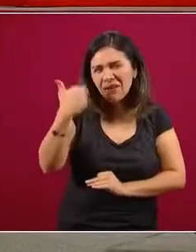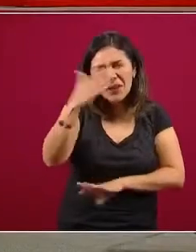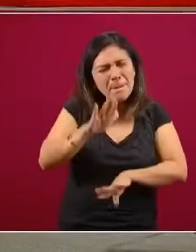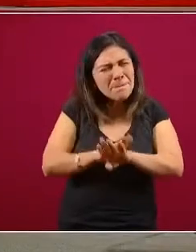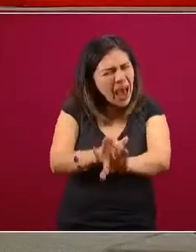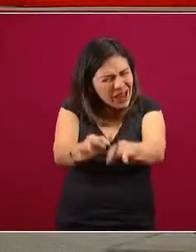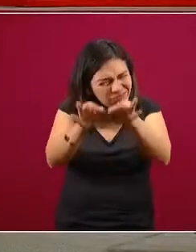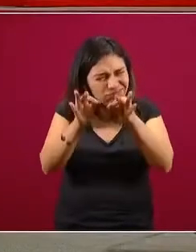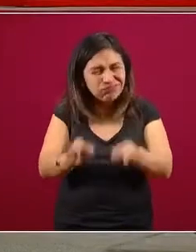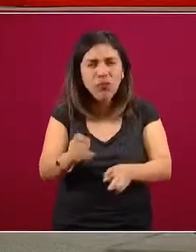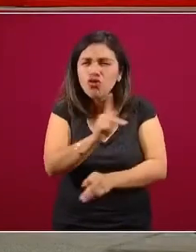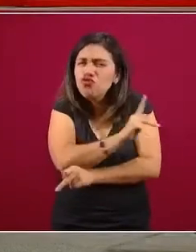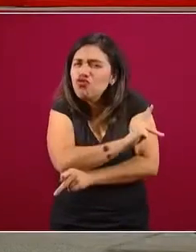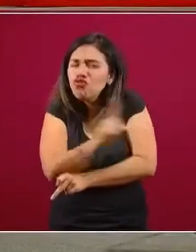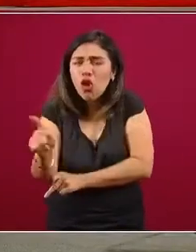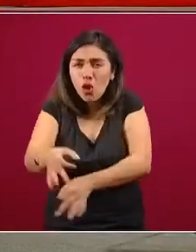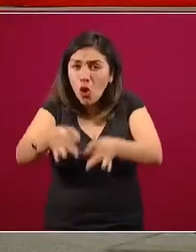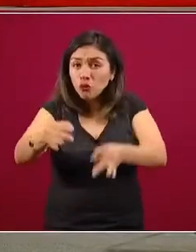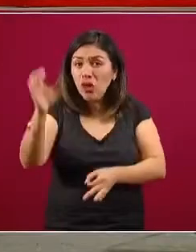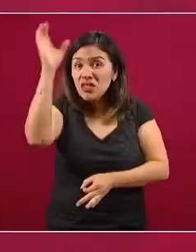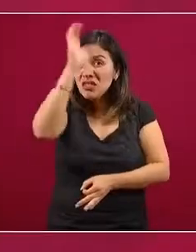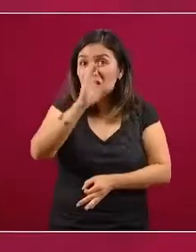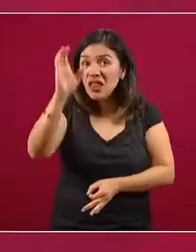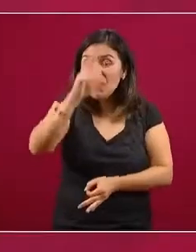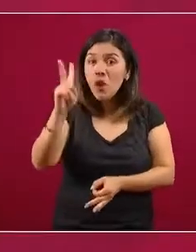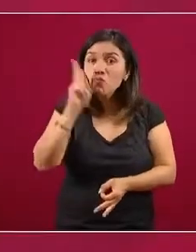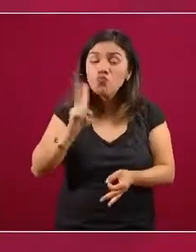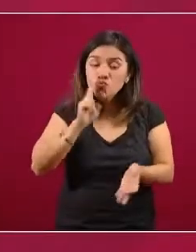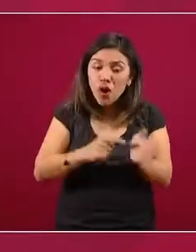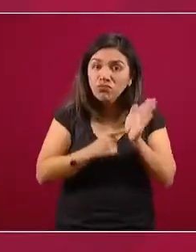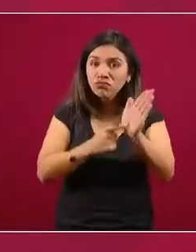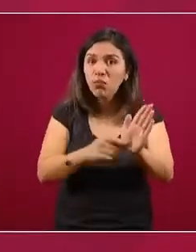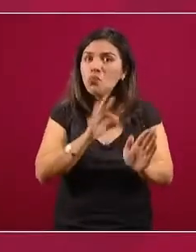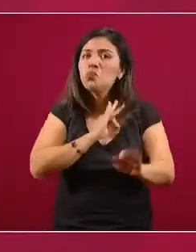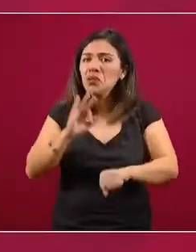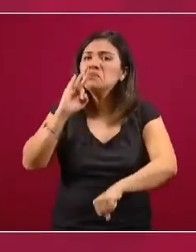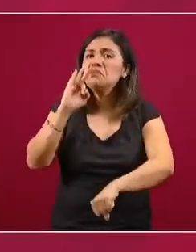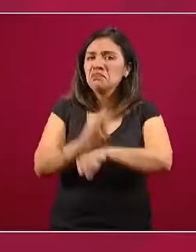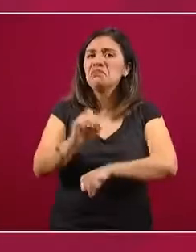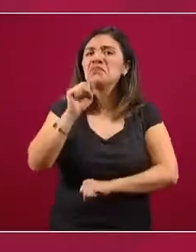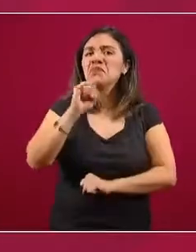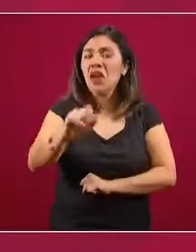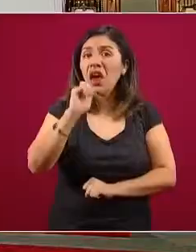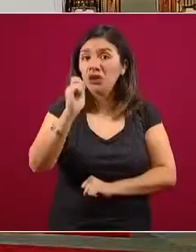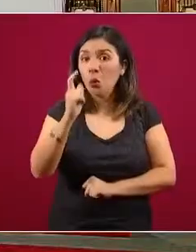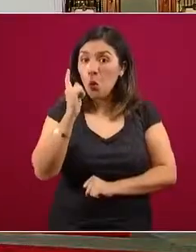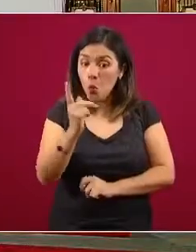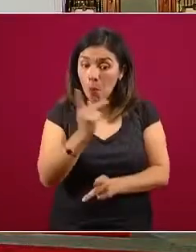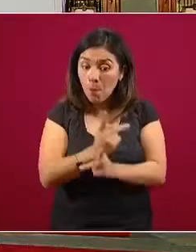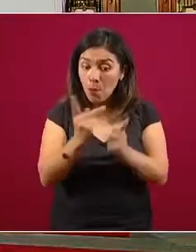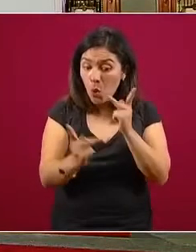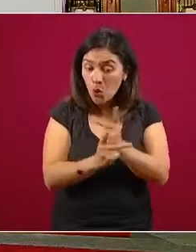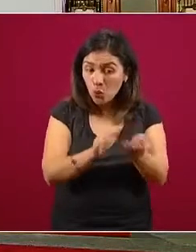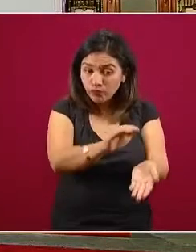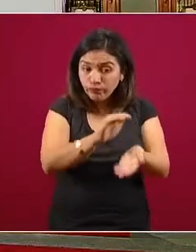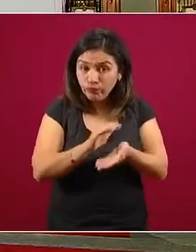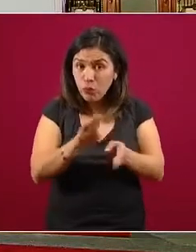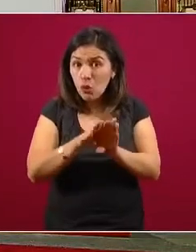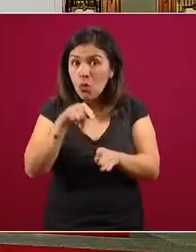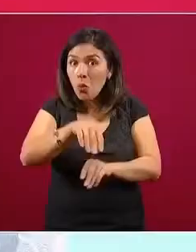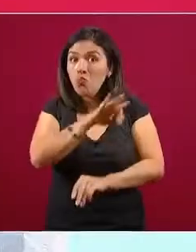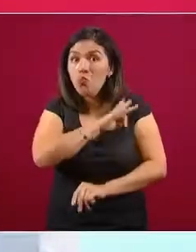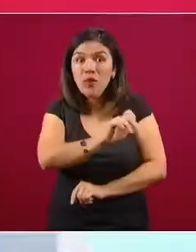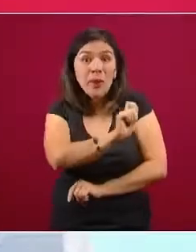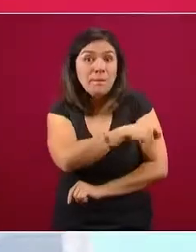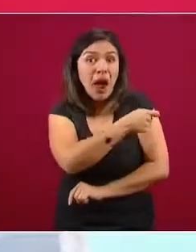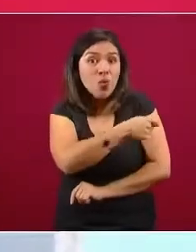detalle toda la evidencia científica que puede respaldar que un producto, en este caso un candidato a